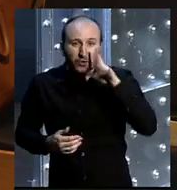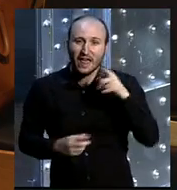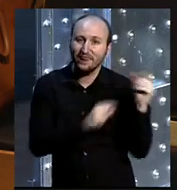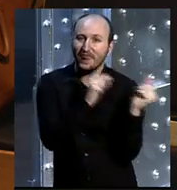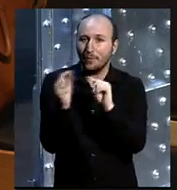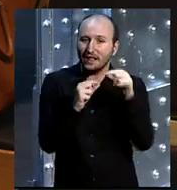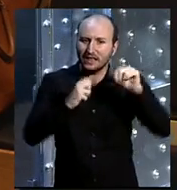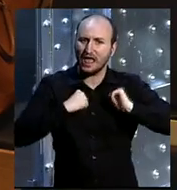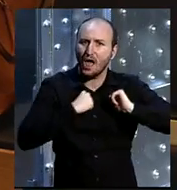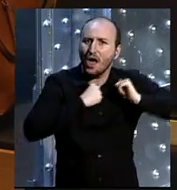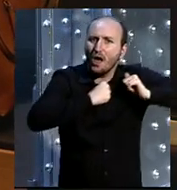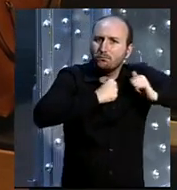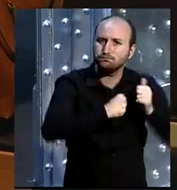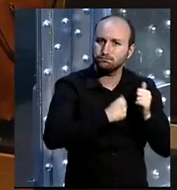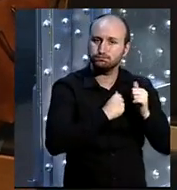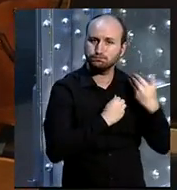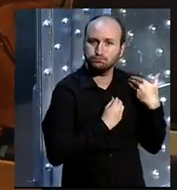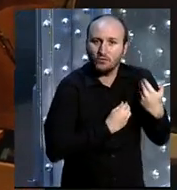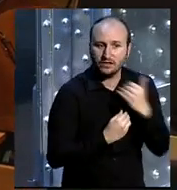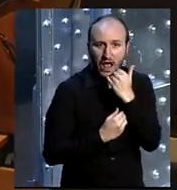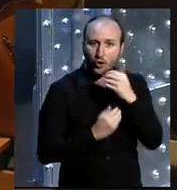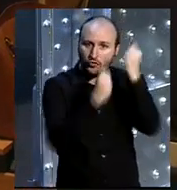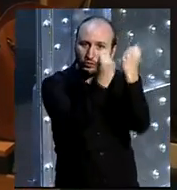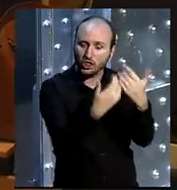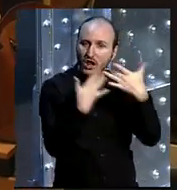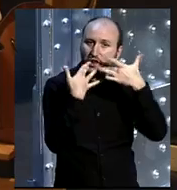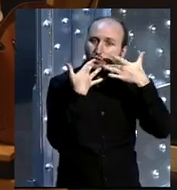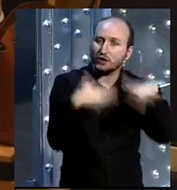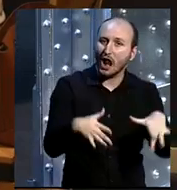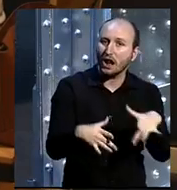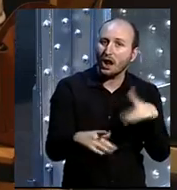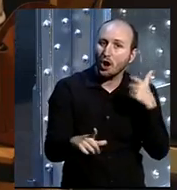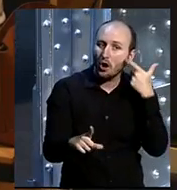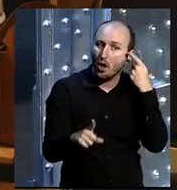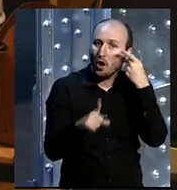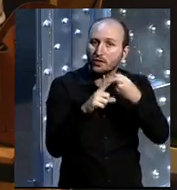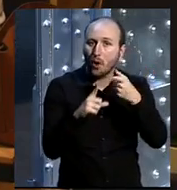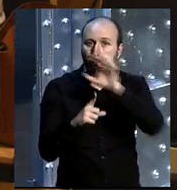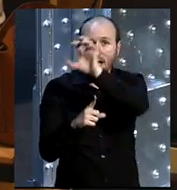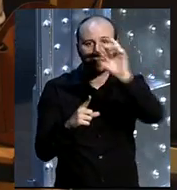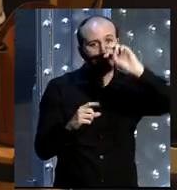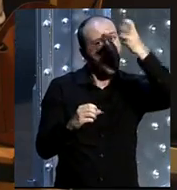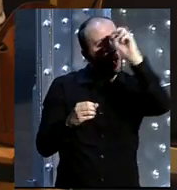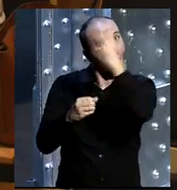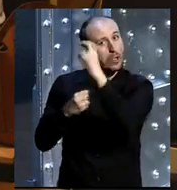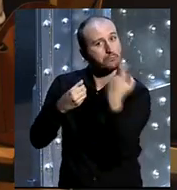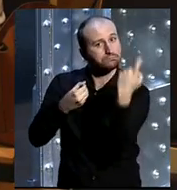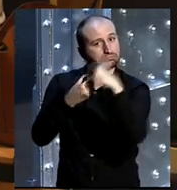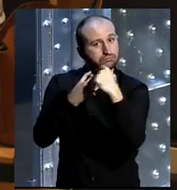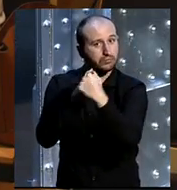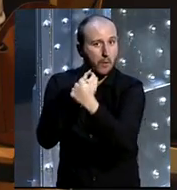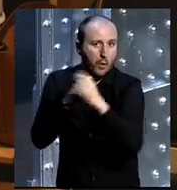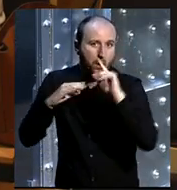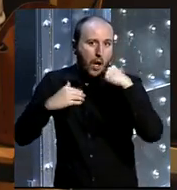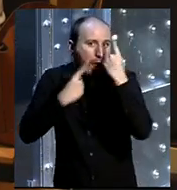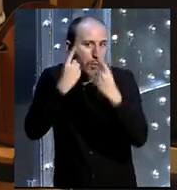debía darse en una institución neutral, pues para que se pudieran adherir a otros países o se pudieran adherir a los países que quisieran. No